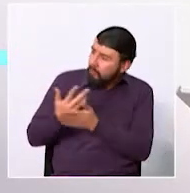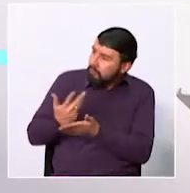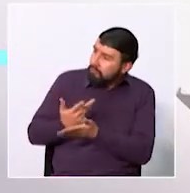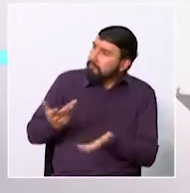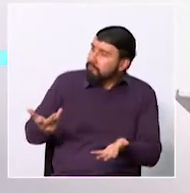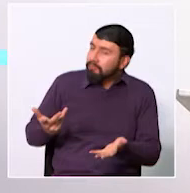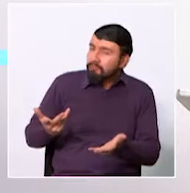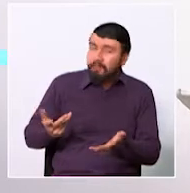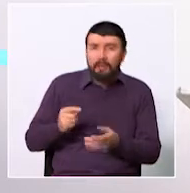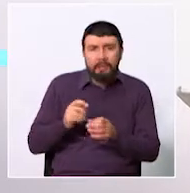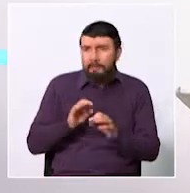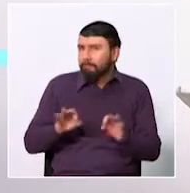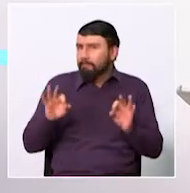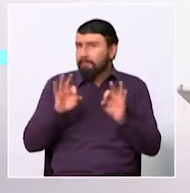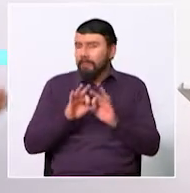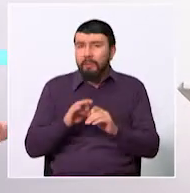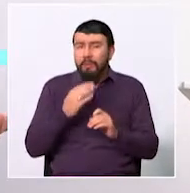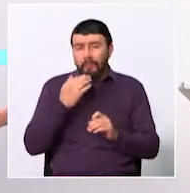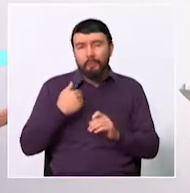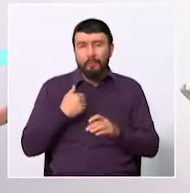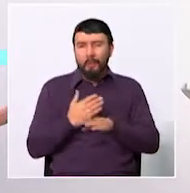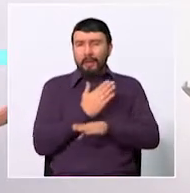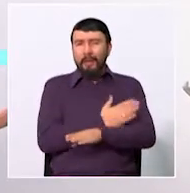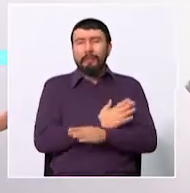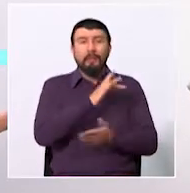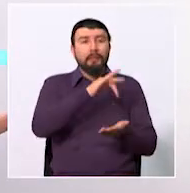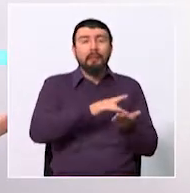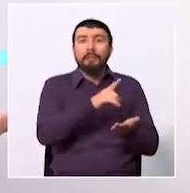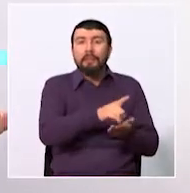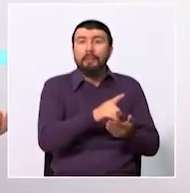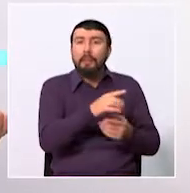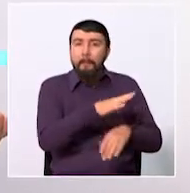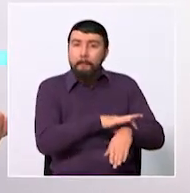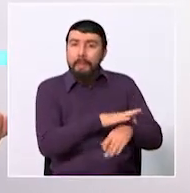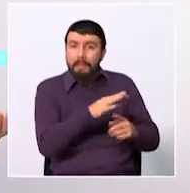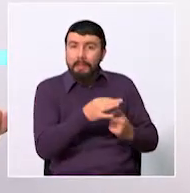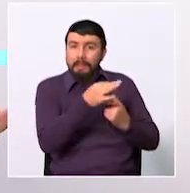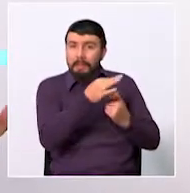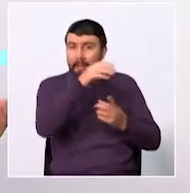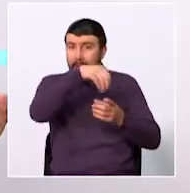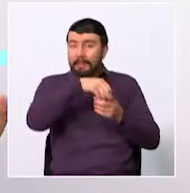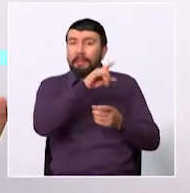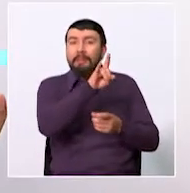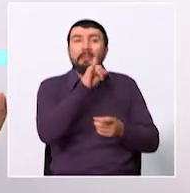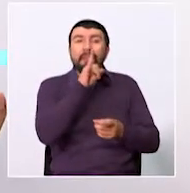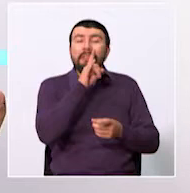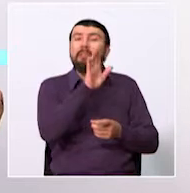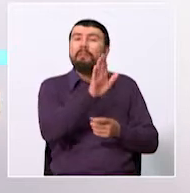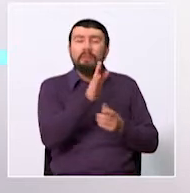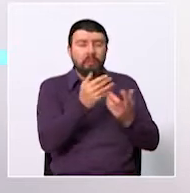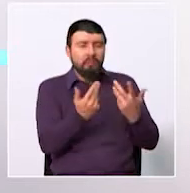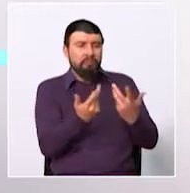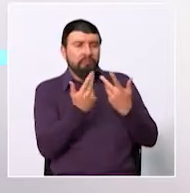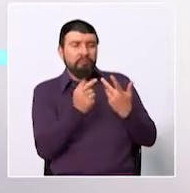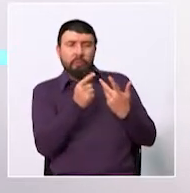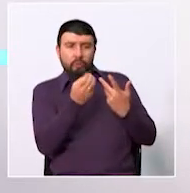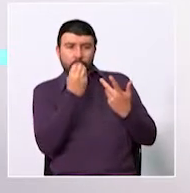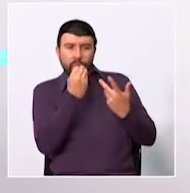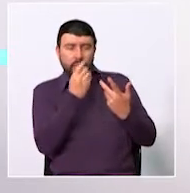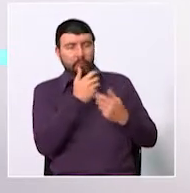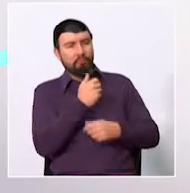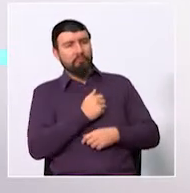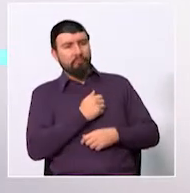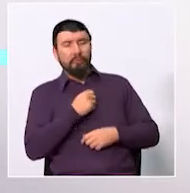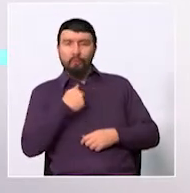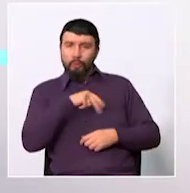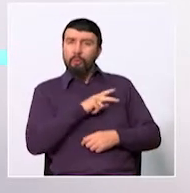mire yo les quiero contar cuando estaba haciendo la especialización en eeuu en nutrición a nosotros nos tocaba hacer las prácticas